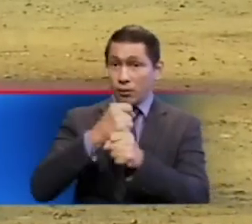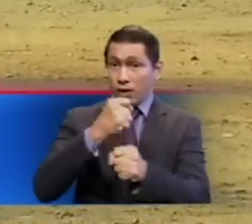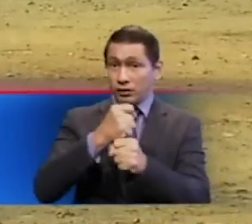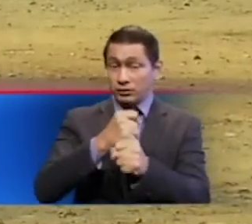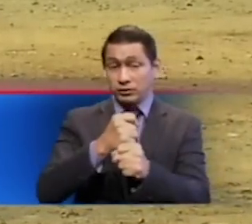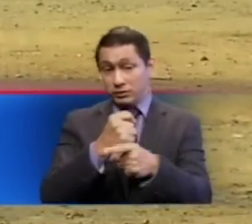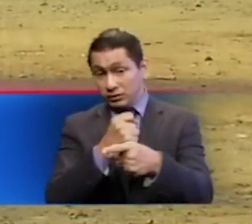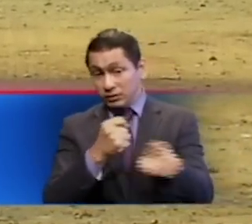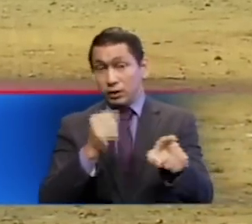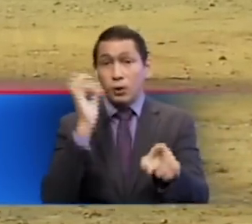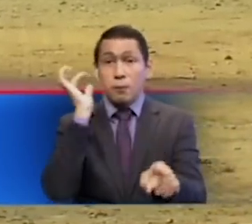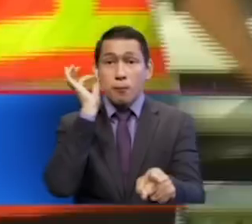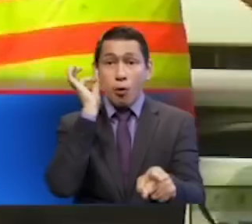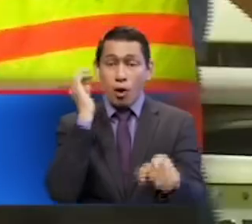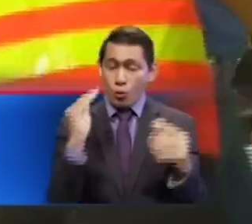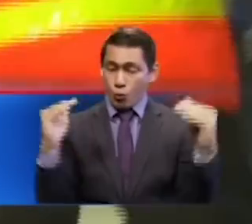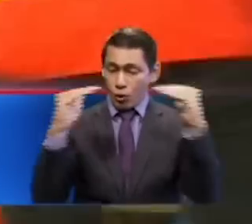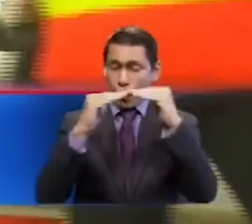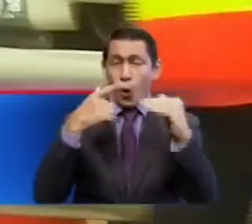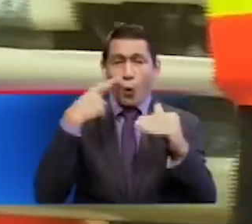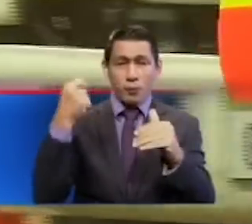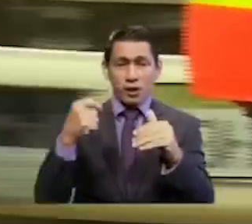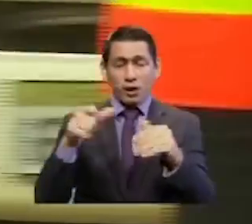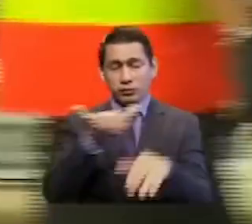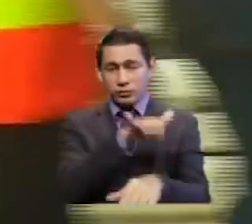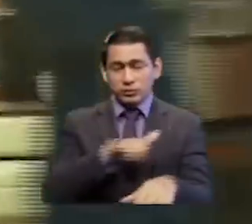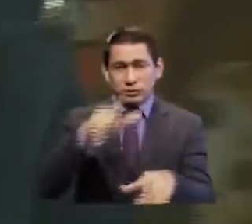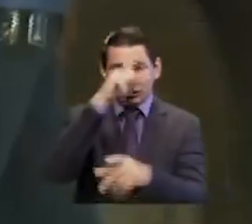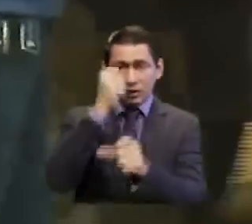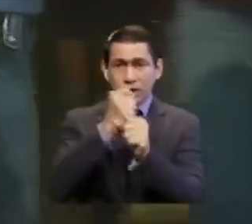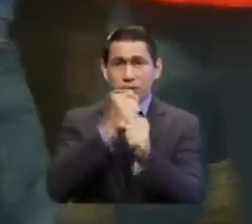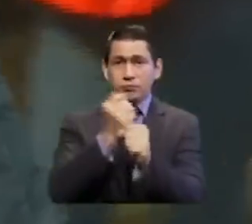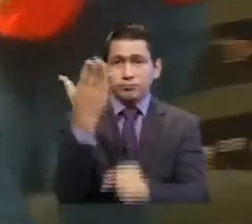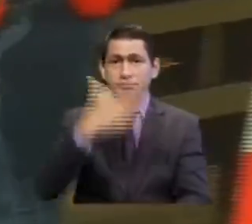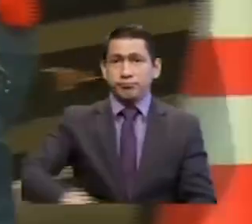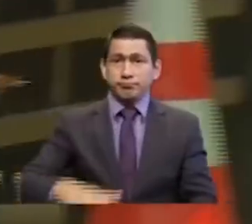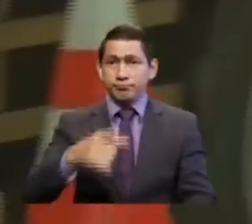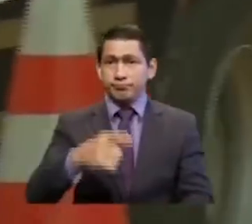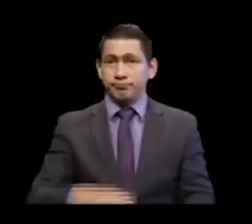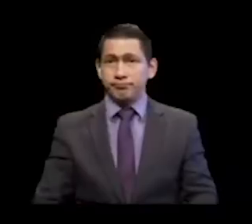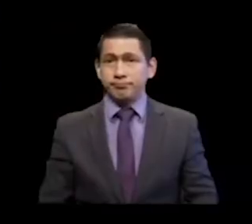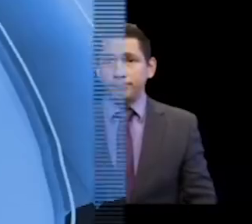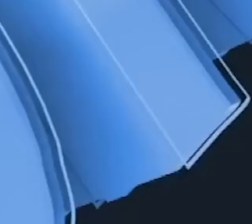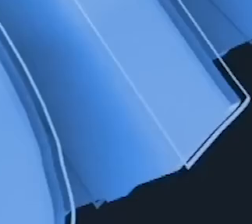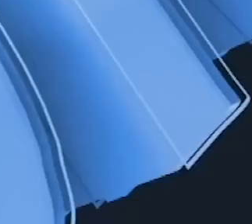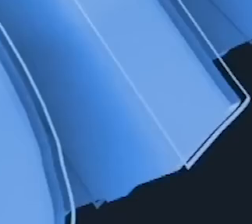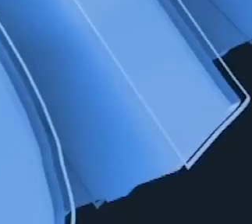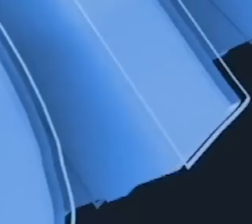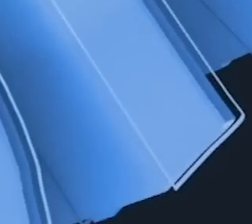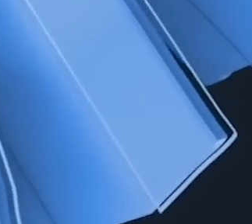a fin de tener un trato igualitario. Saskia Bermeo, TC Televisión.